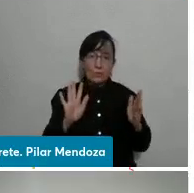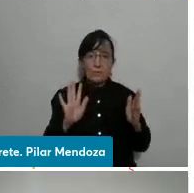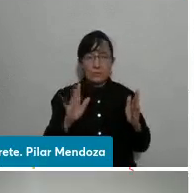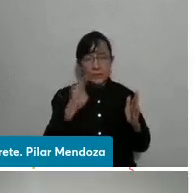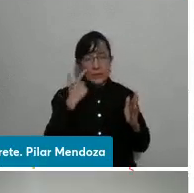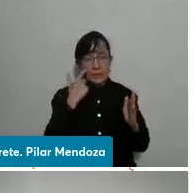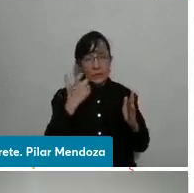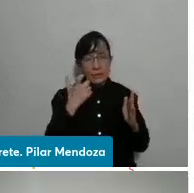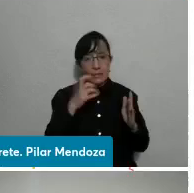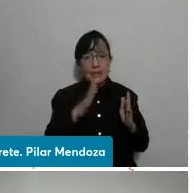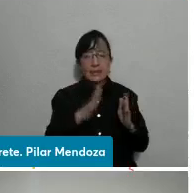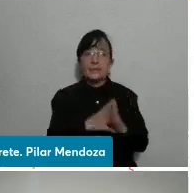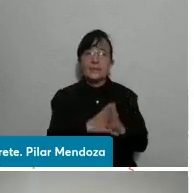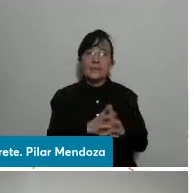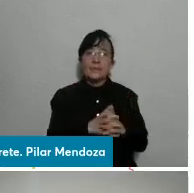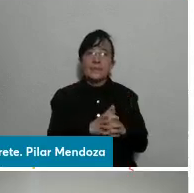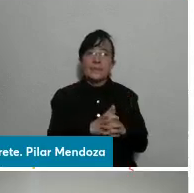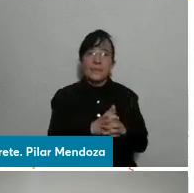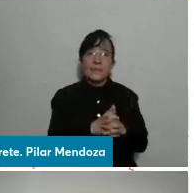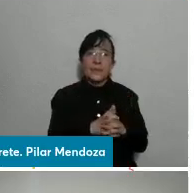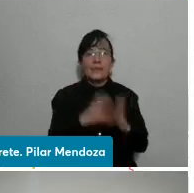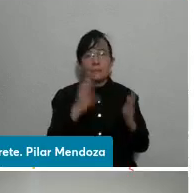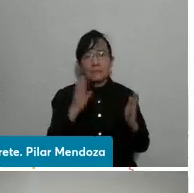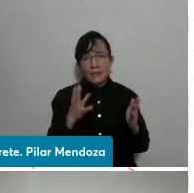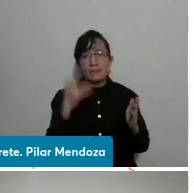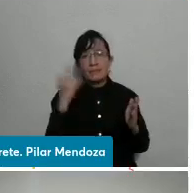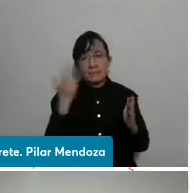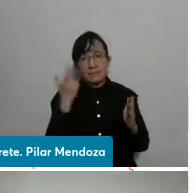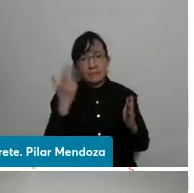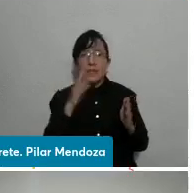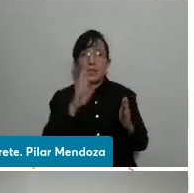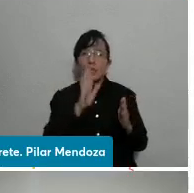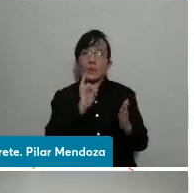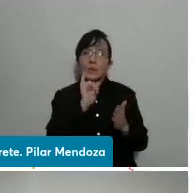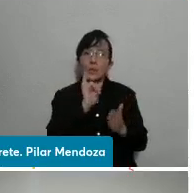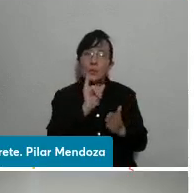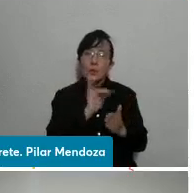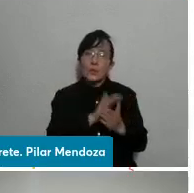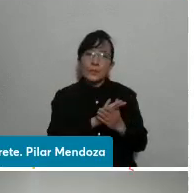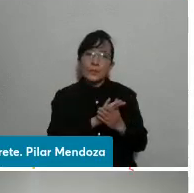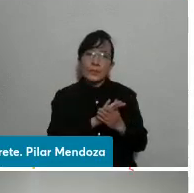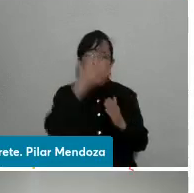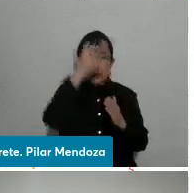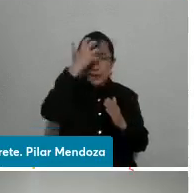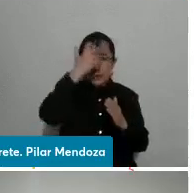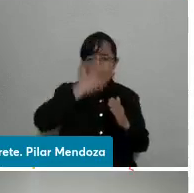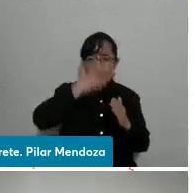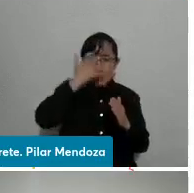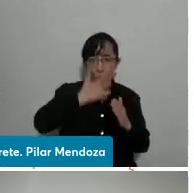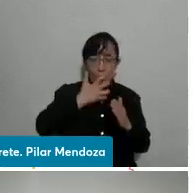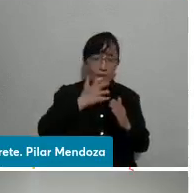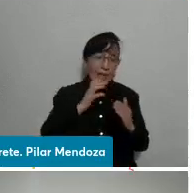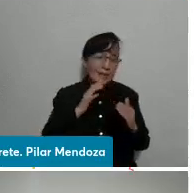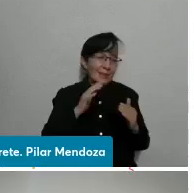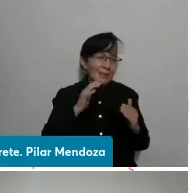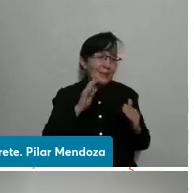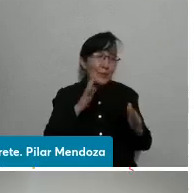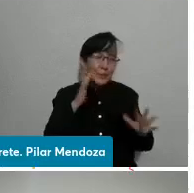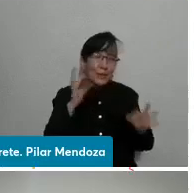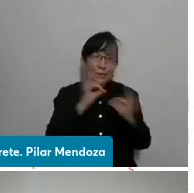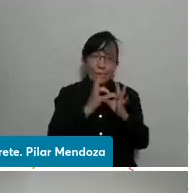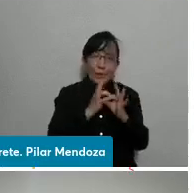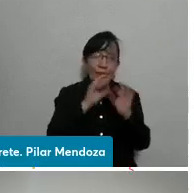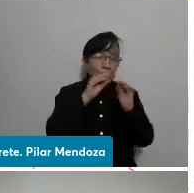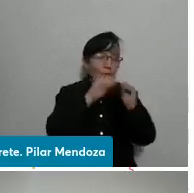resaltarlo. Vuelvo y lo reitero, la formación, la evaluación pues, formativa constante en cada uno de